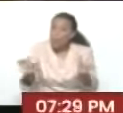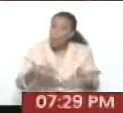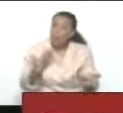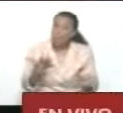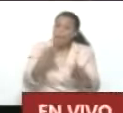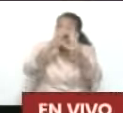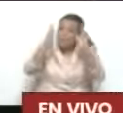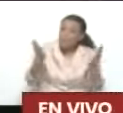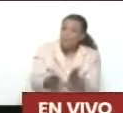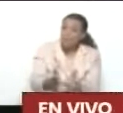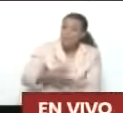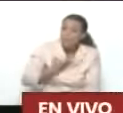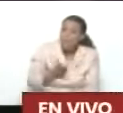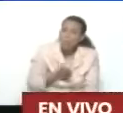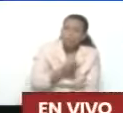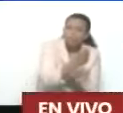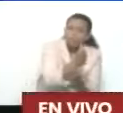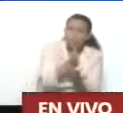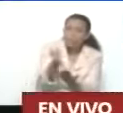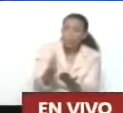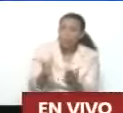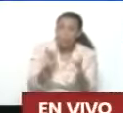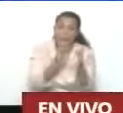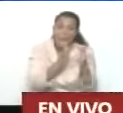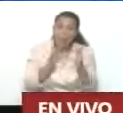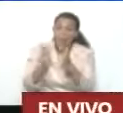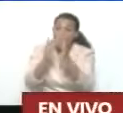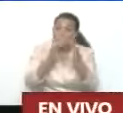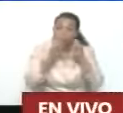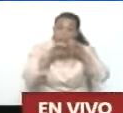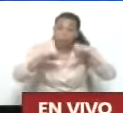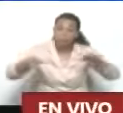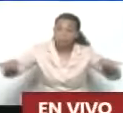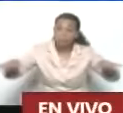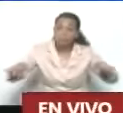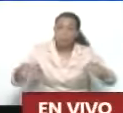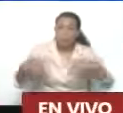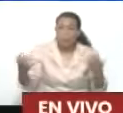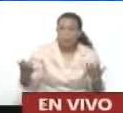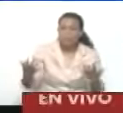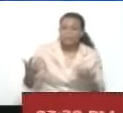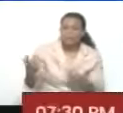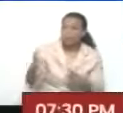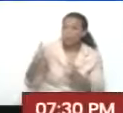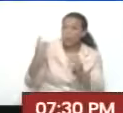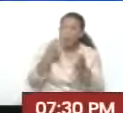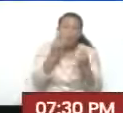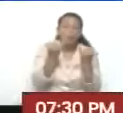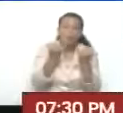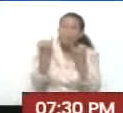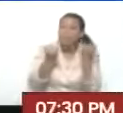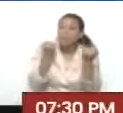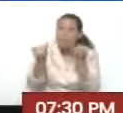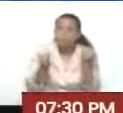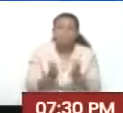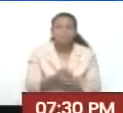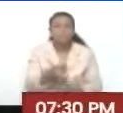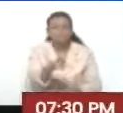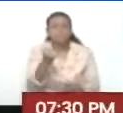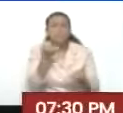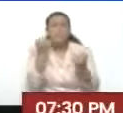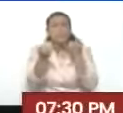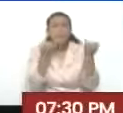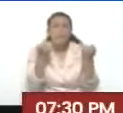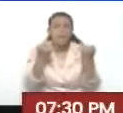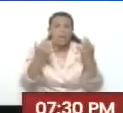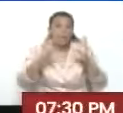mundial, porque las redes sociales nos unifican a todos, inclusive en todos los idiomas. Tú ves de los